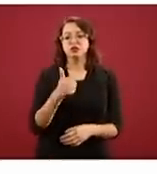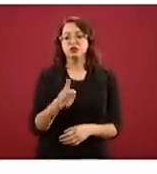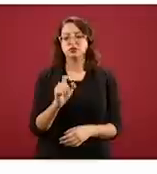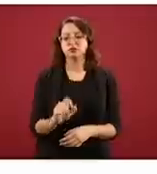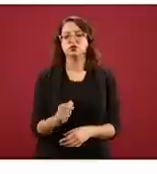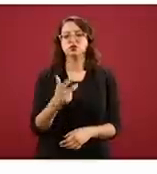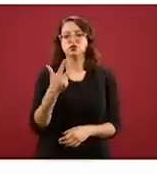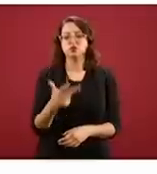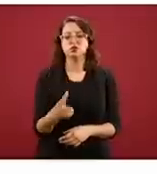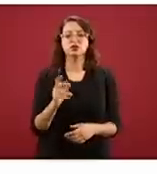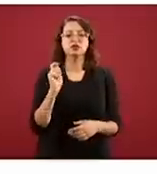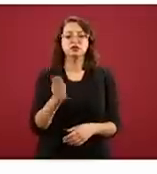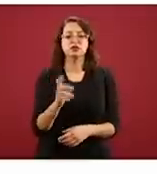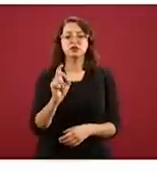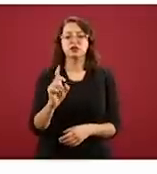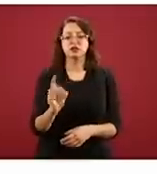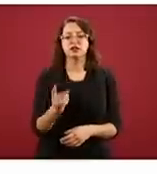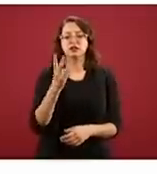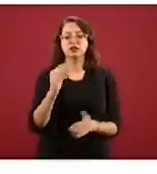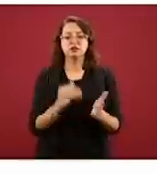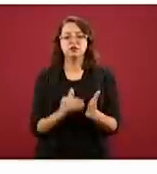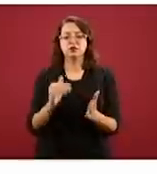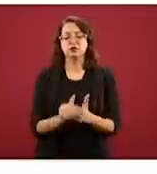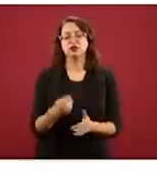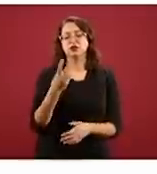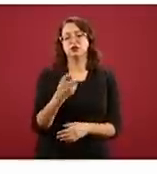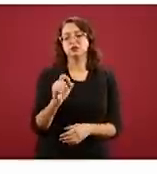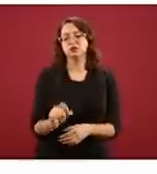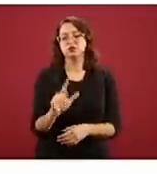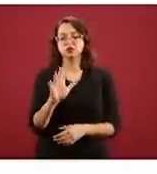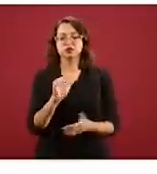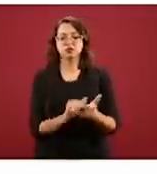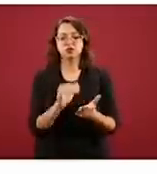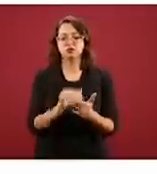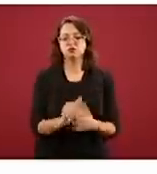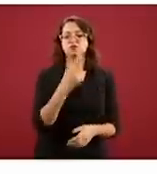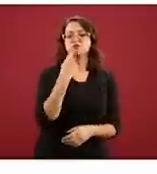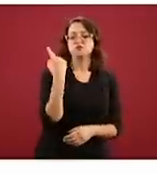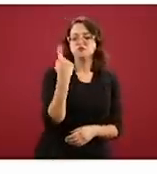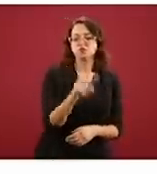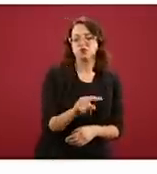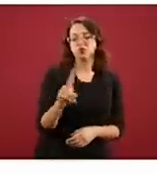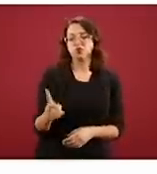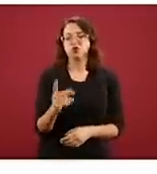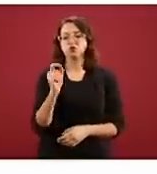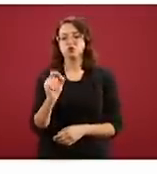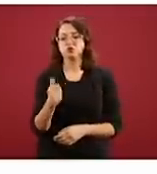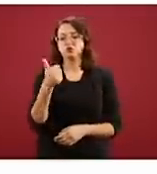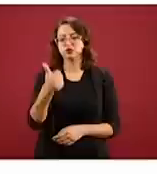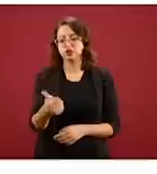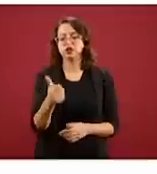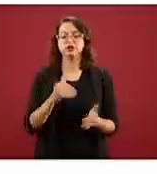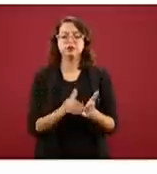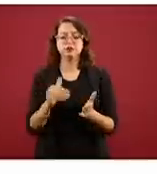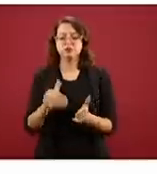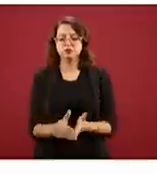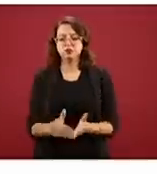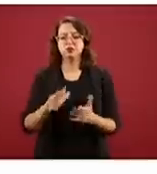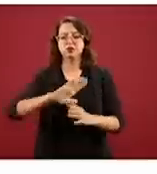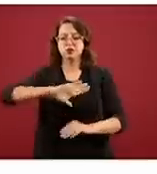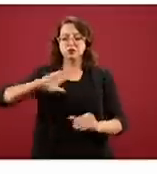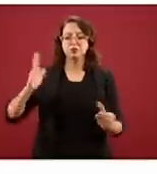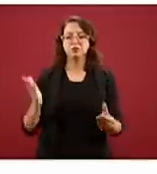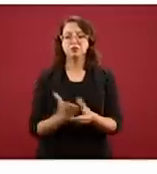2018 son 33 millones, 3.5 millones denunciados y 2.6 millones con